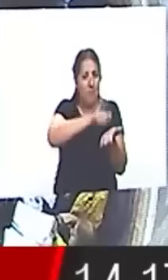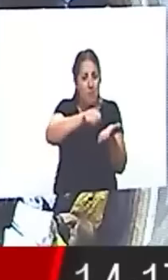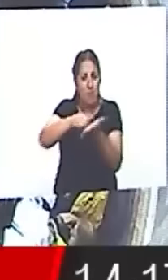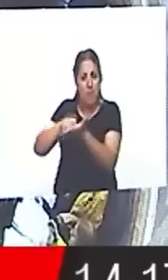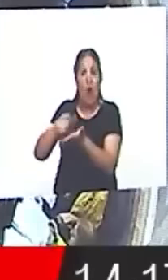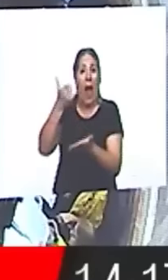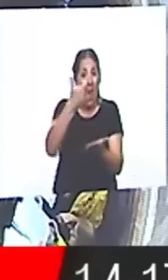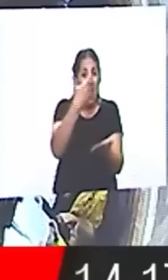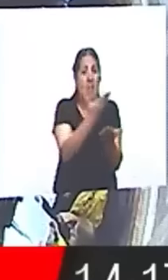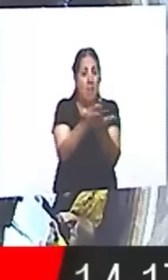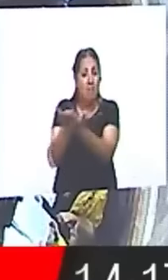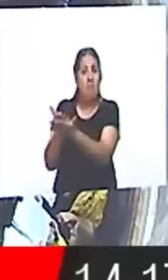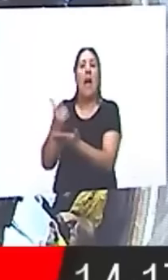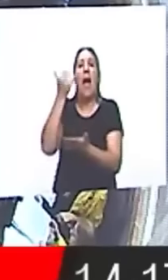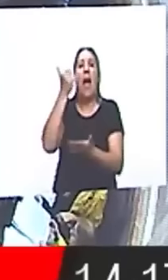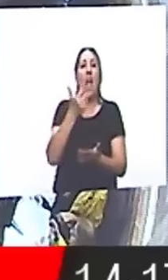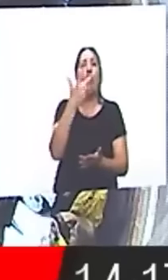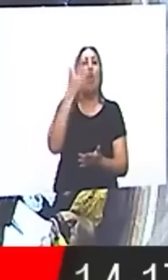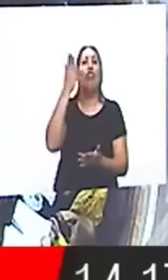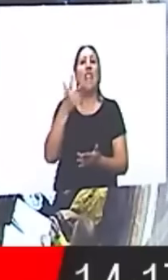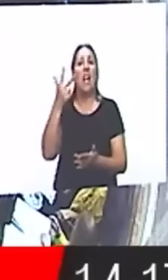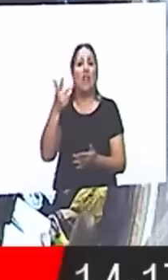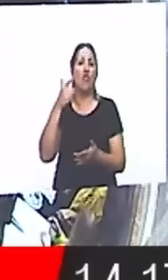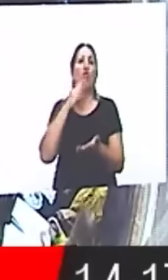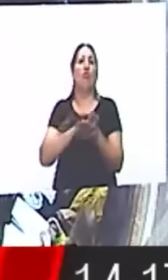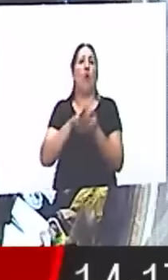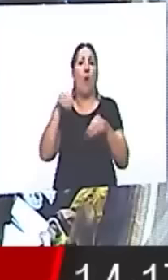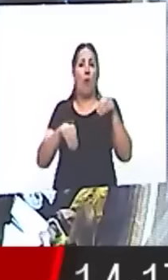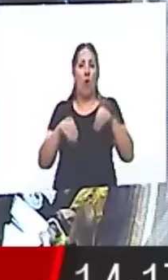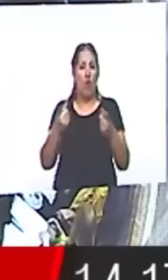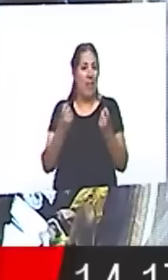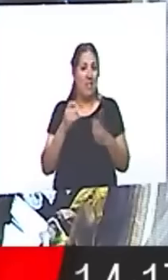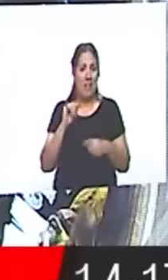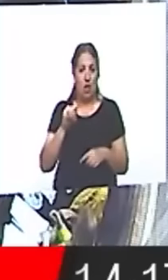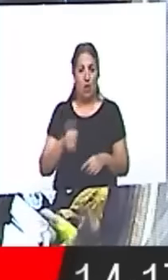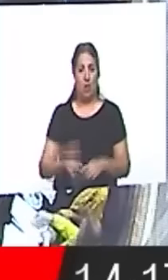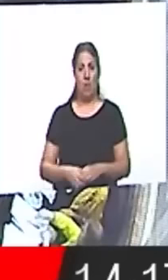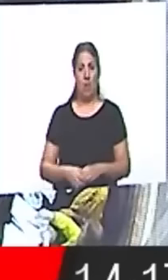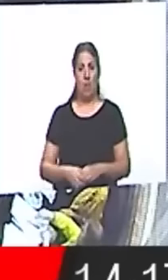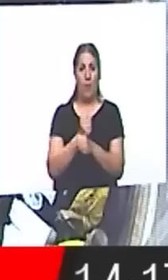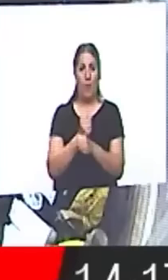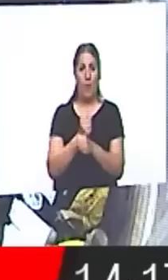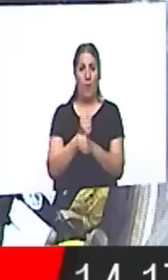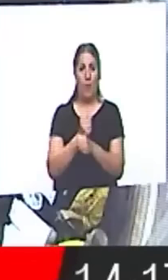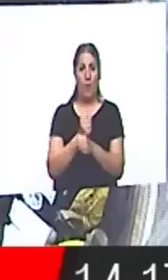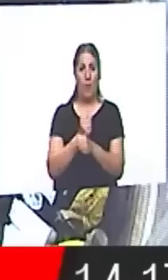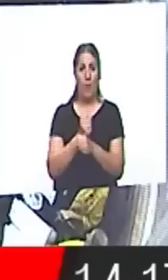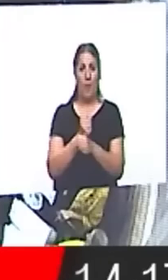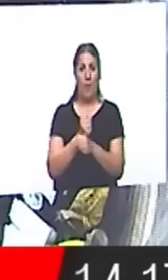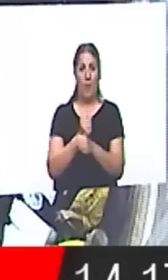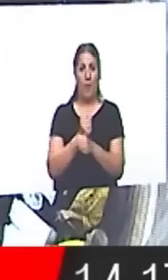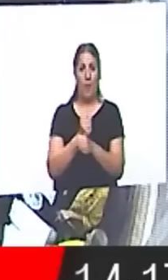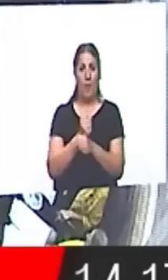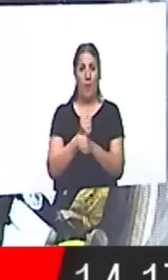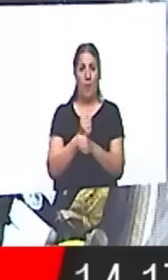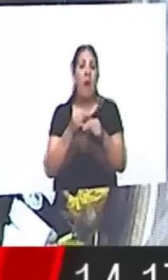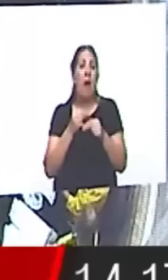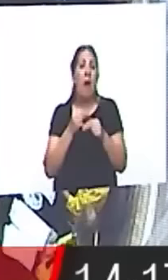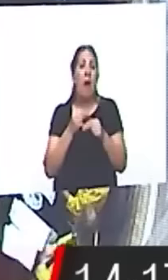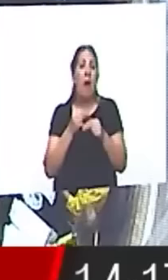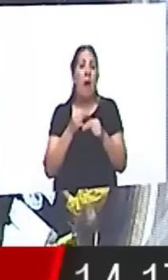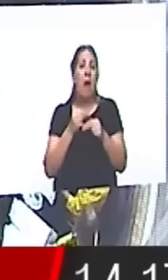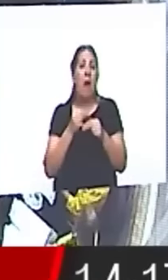y... Y no quiero decir cuál va a ser mi voto, pero yo hago esto. Y bajo la mano. Se toma como... Mirá... Porque más o